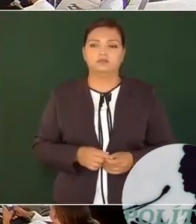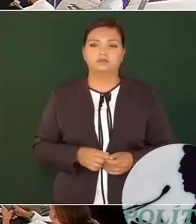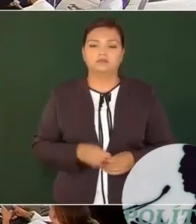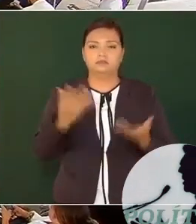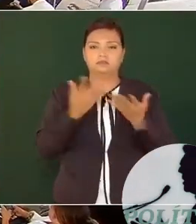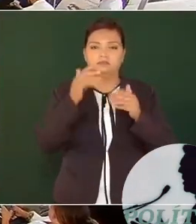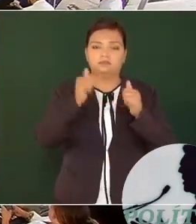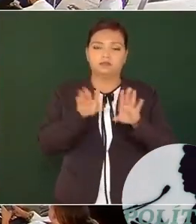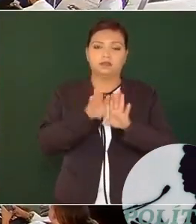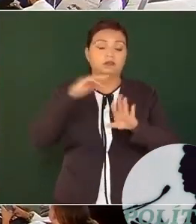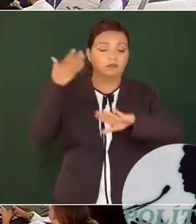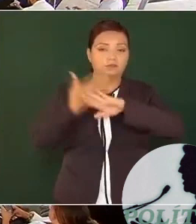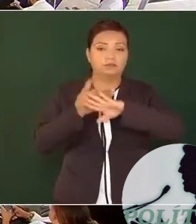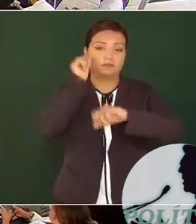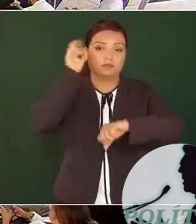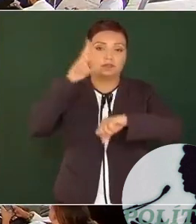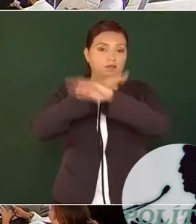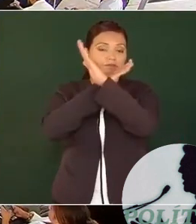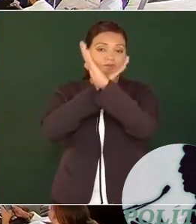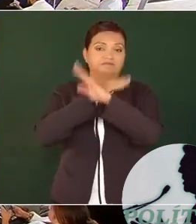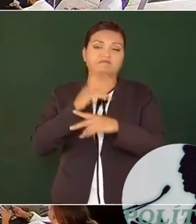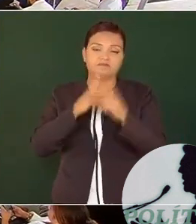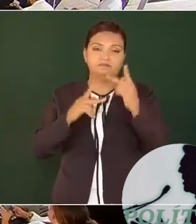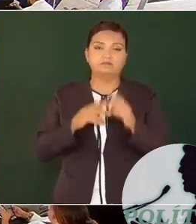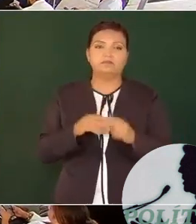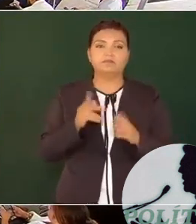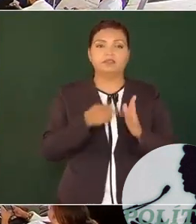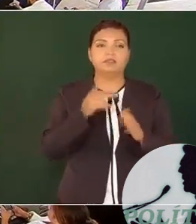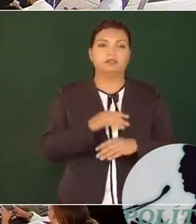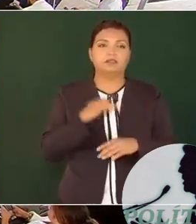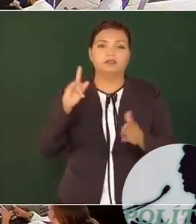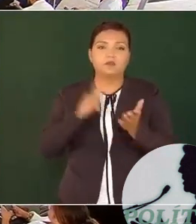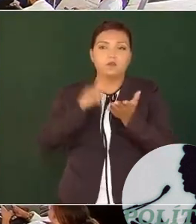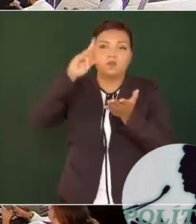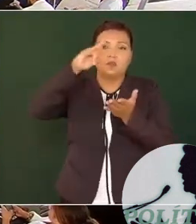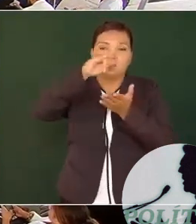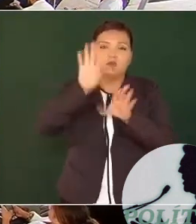que va a estar a cargo de la Secretaría de la Defensa, pero una aerolínea comercial,